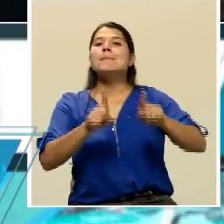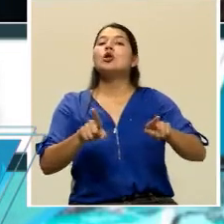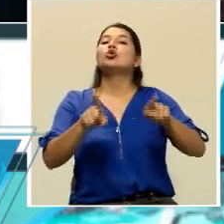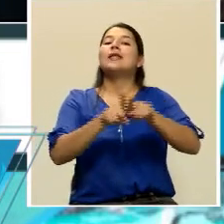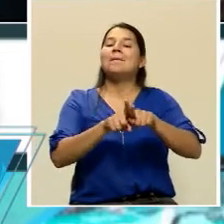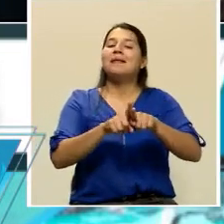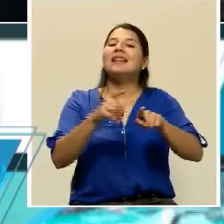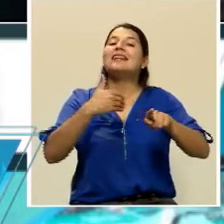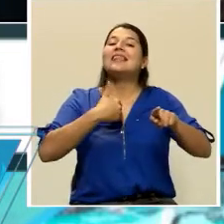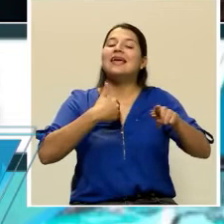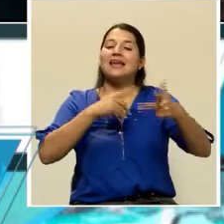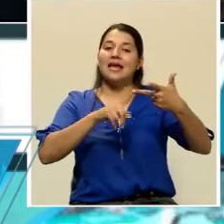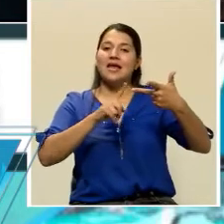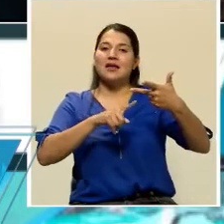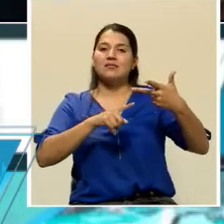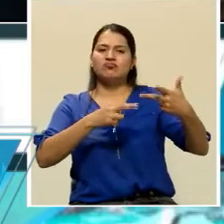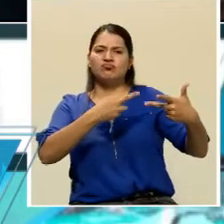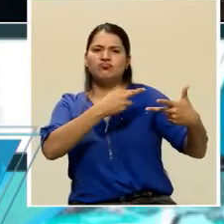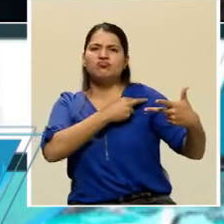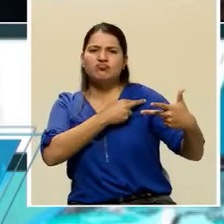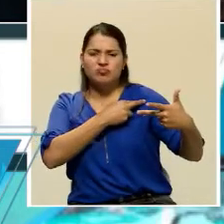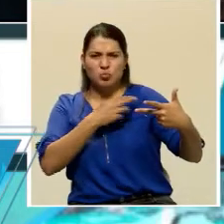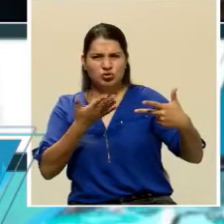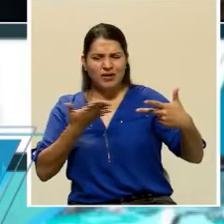el deber, de